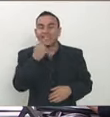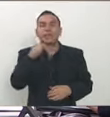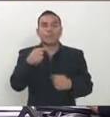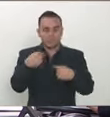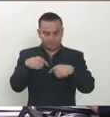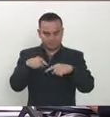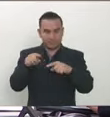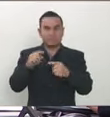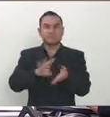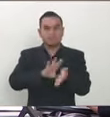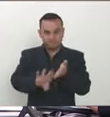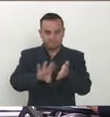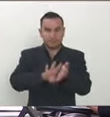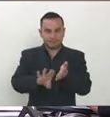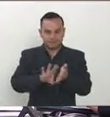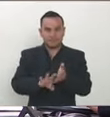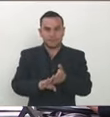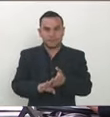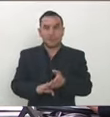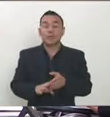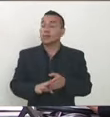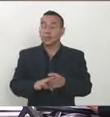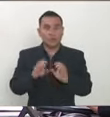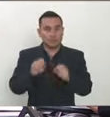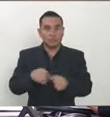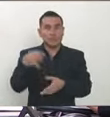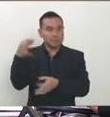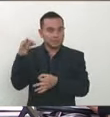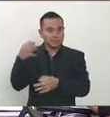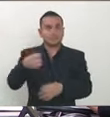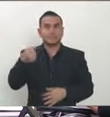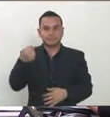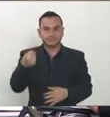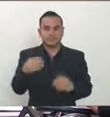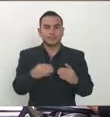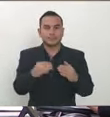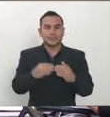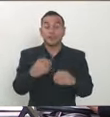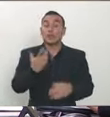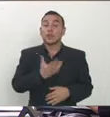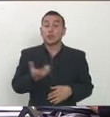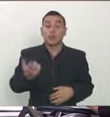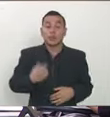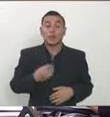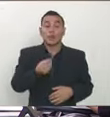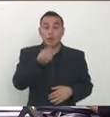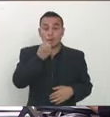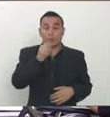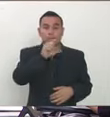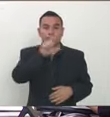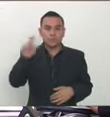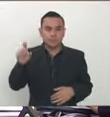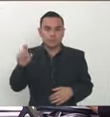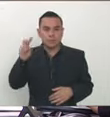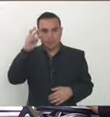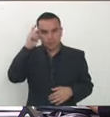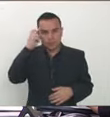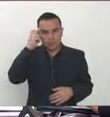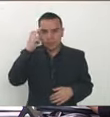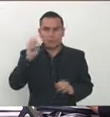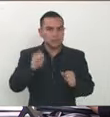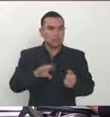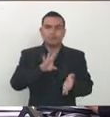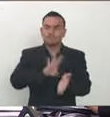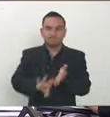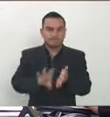emergencia. Por lo tanto, ellos también califican. Los restaurantes que han cerrado o que no dan abasto a pagar